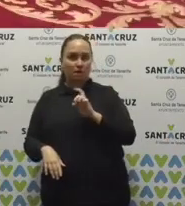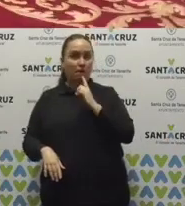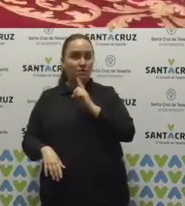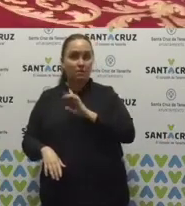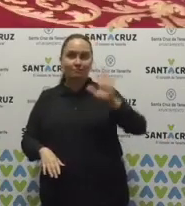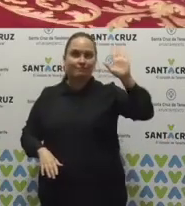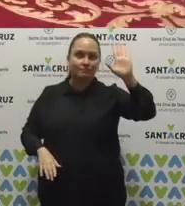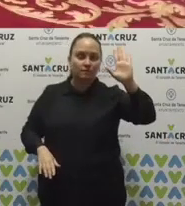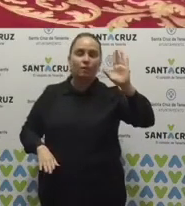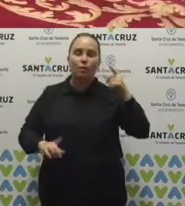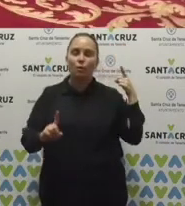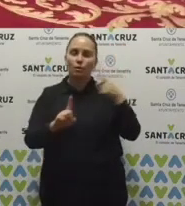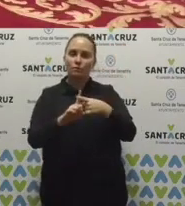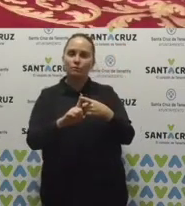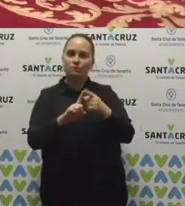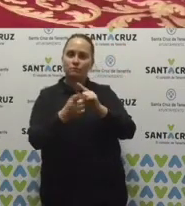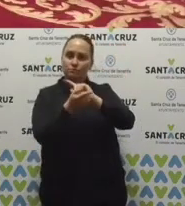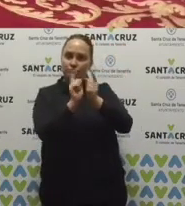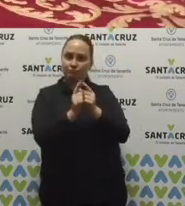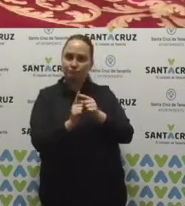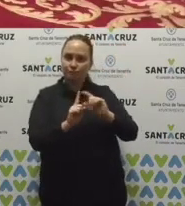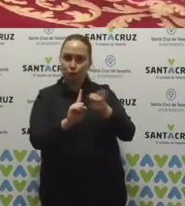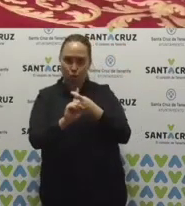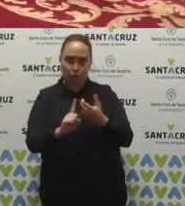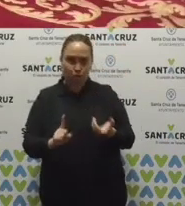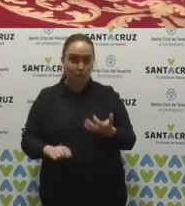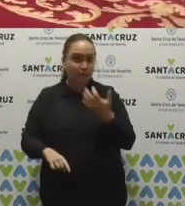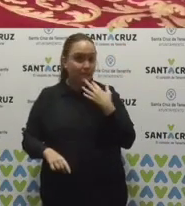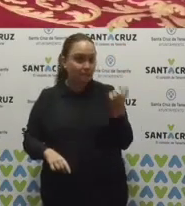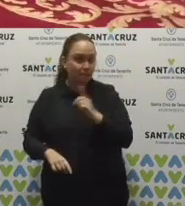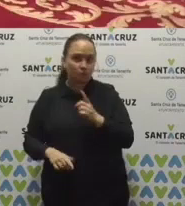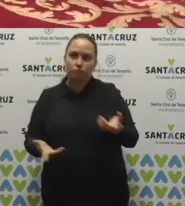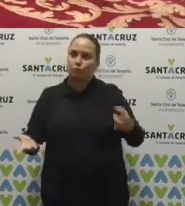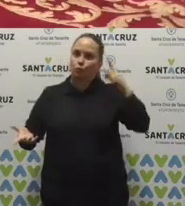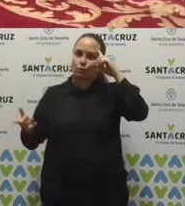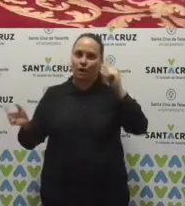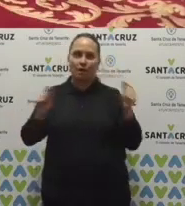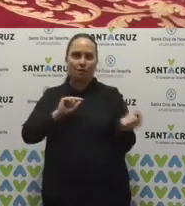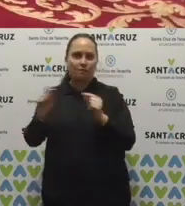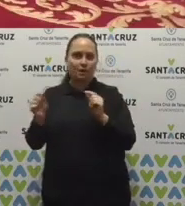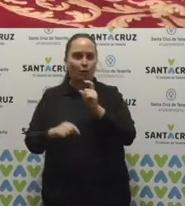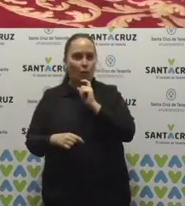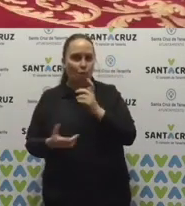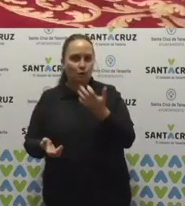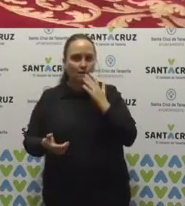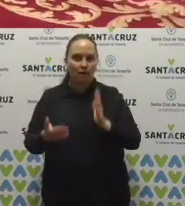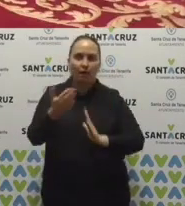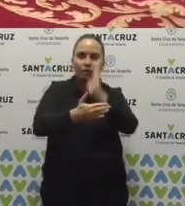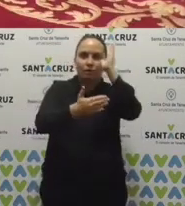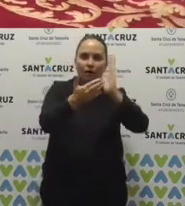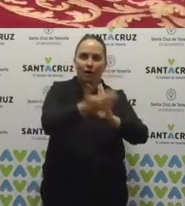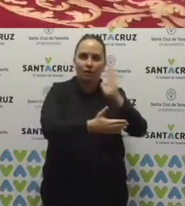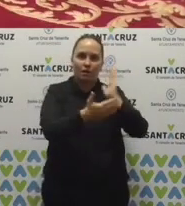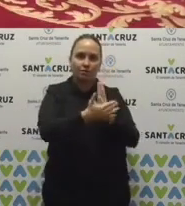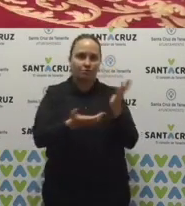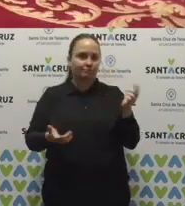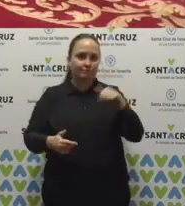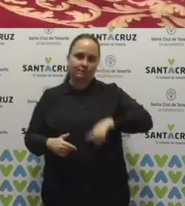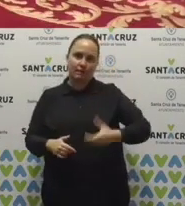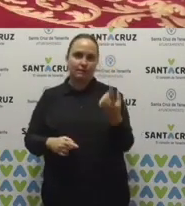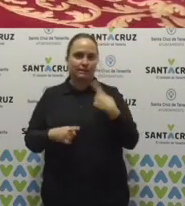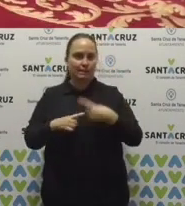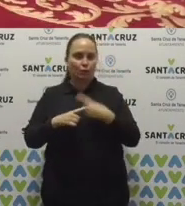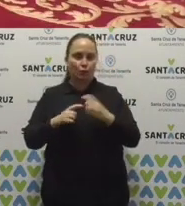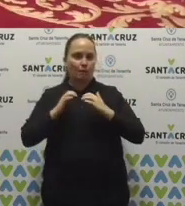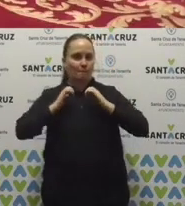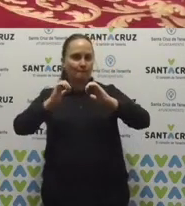tomar las medidas suficientes porque si no no sé qué clase de debate podemos realizar en el pleno del ayuntamiento de santa cruz y no se escuchan